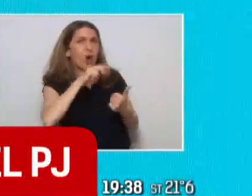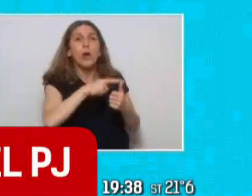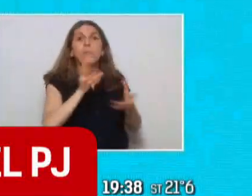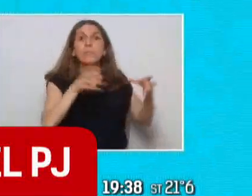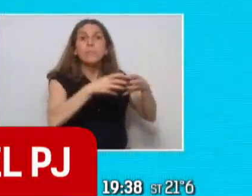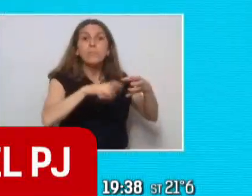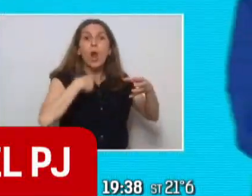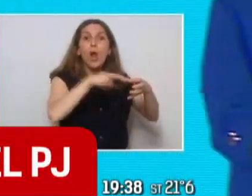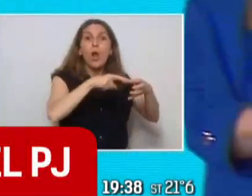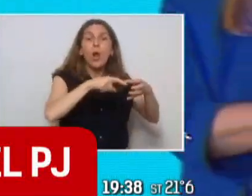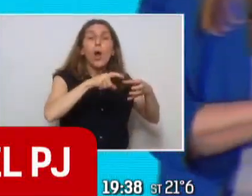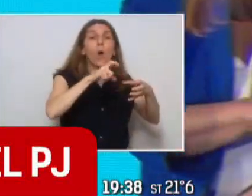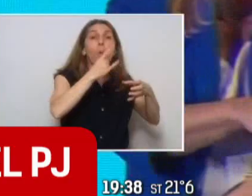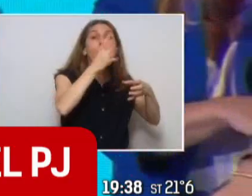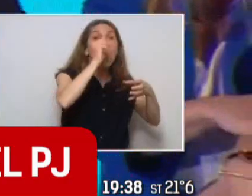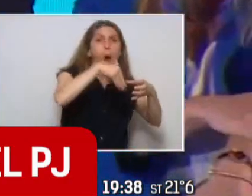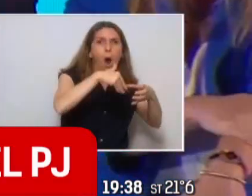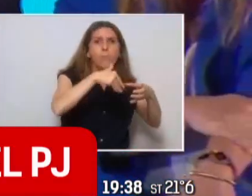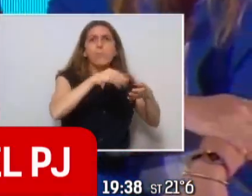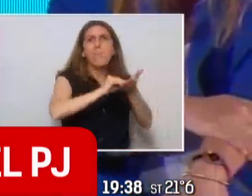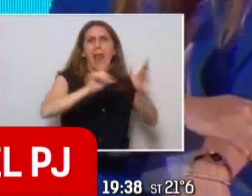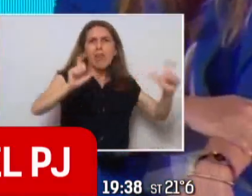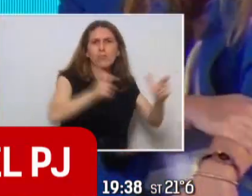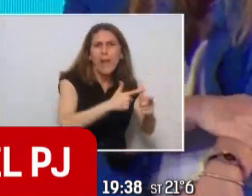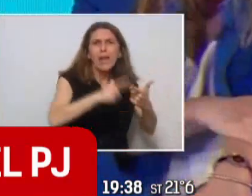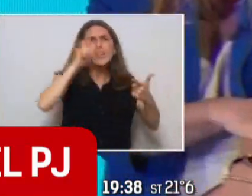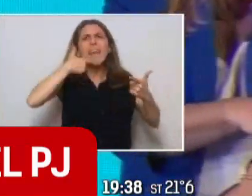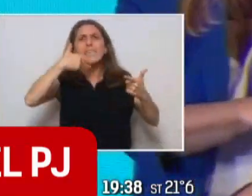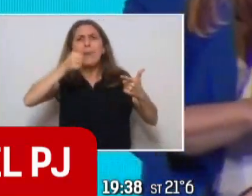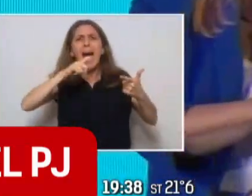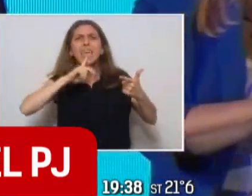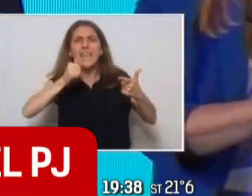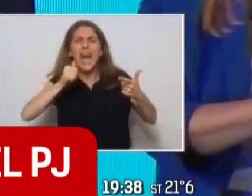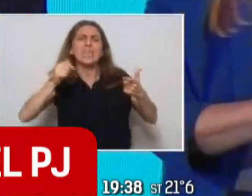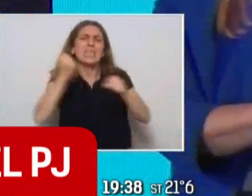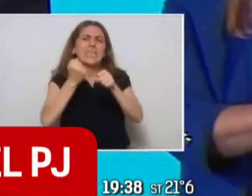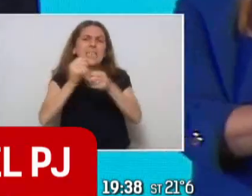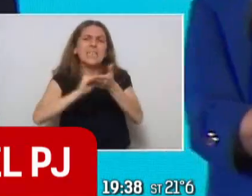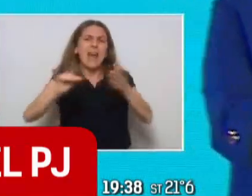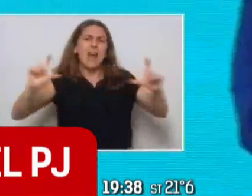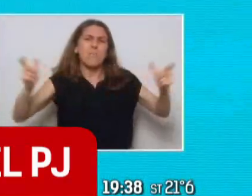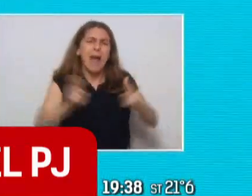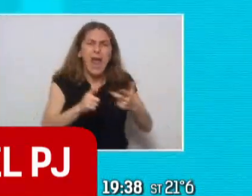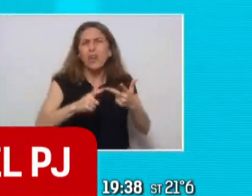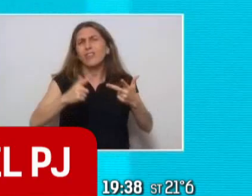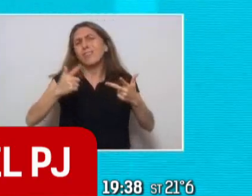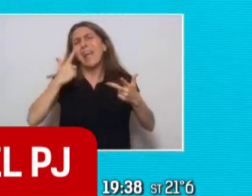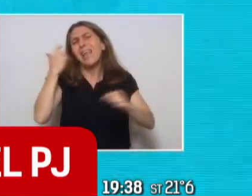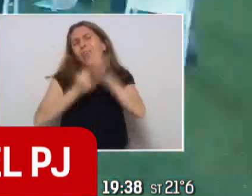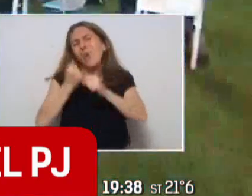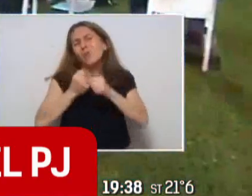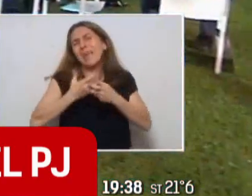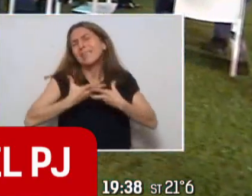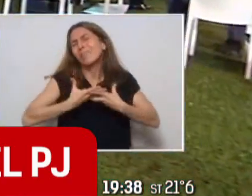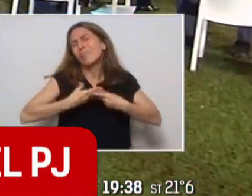perdiendo trabajadores y con la UOM, ESMATA y un sinfín de actividades industriales